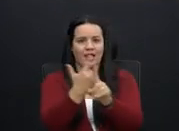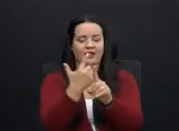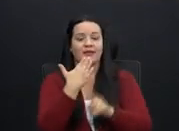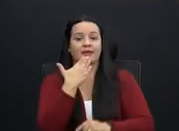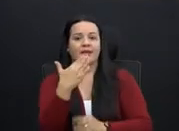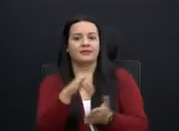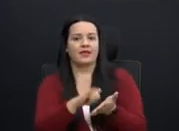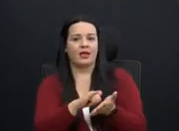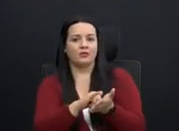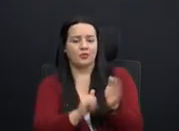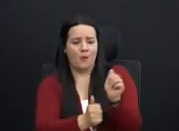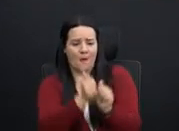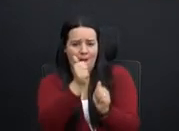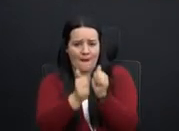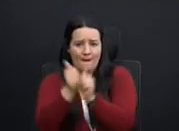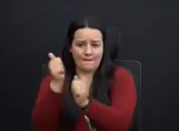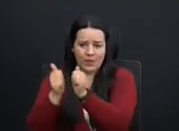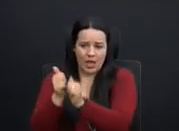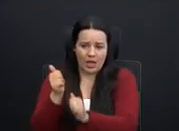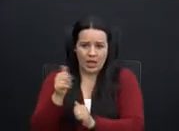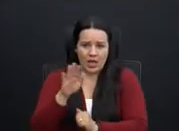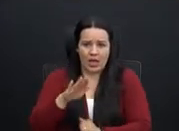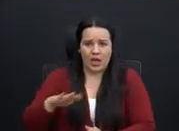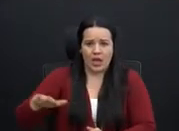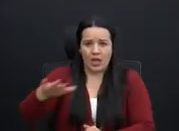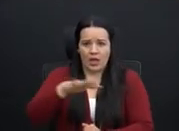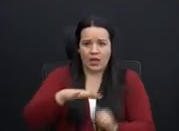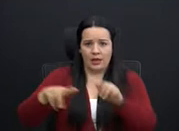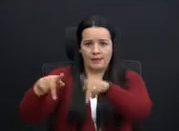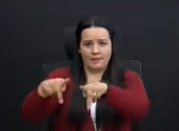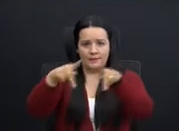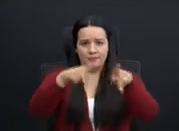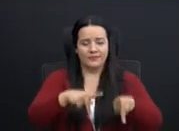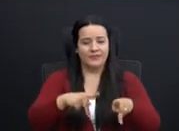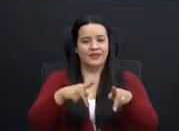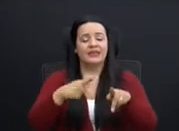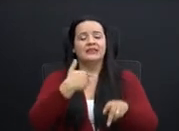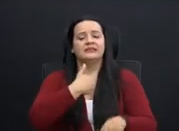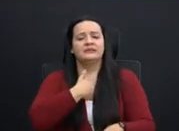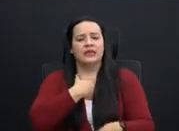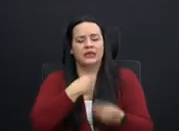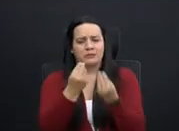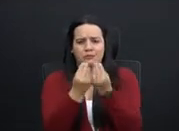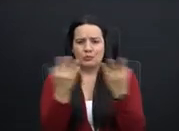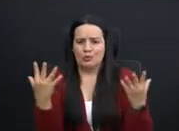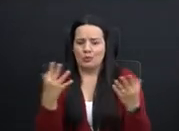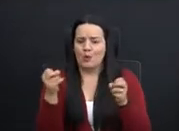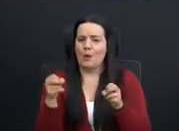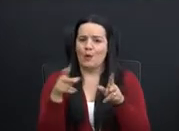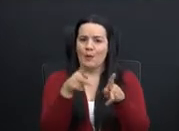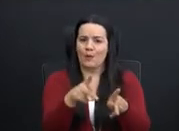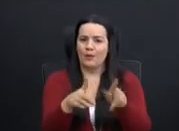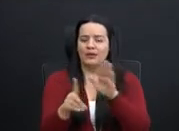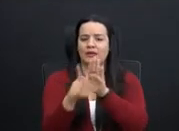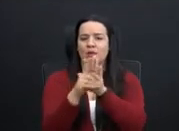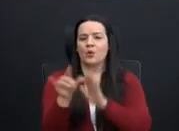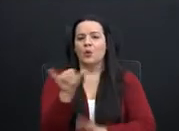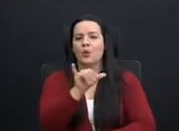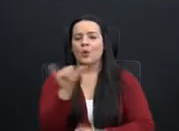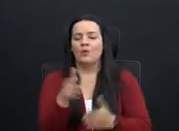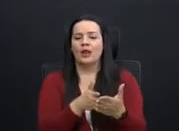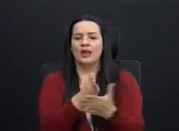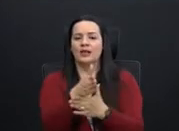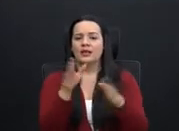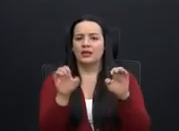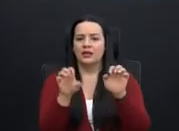a esto, la mayoría de nuestros habitantes tiene hoy múltiples oportunidades y derechos, como lo son el acceso